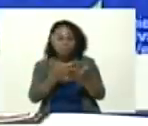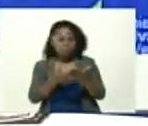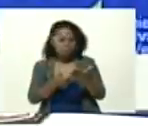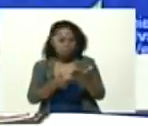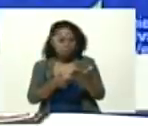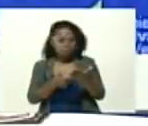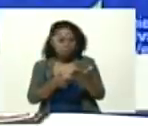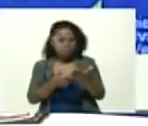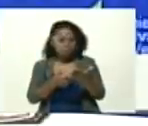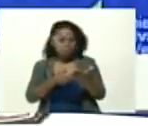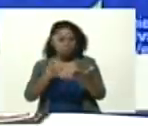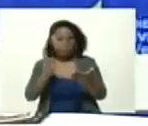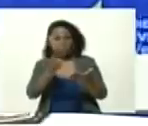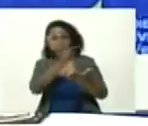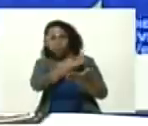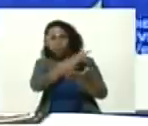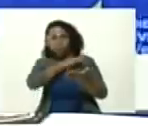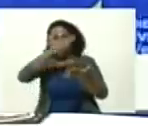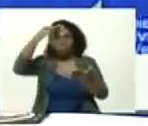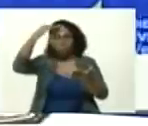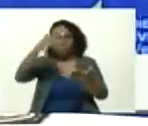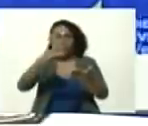el coronel José Pereira,